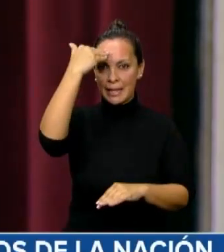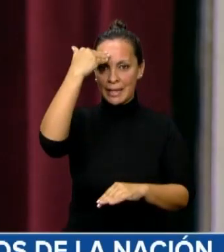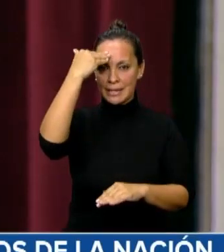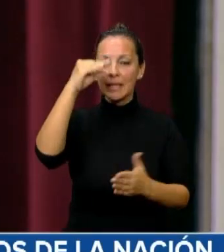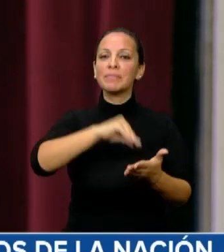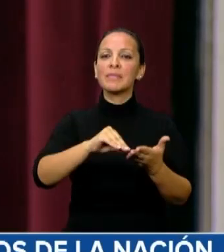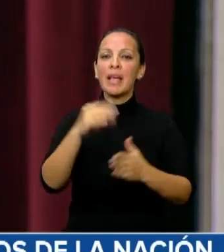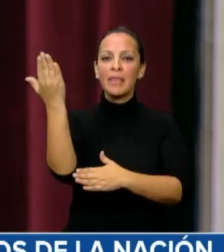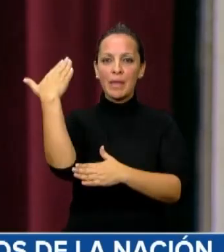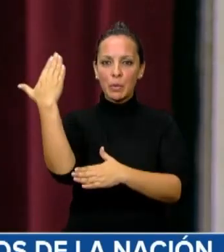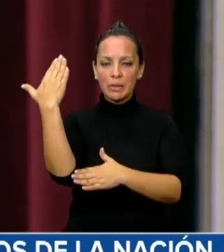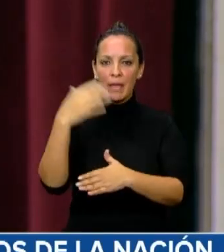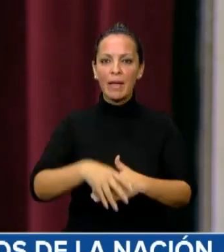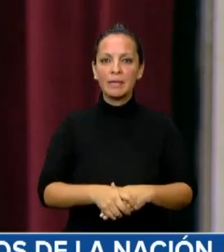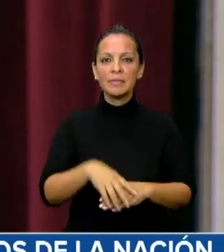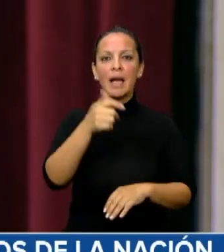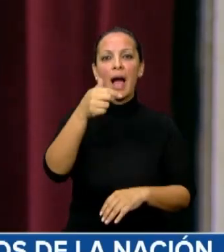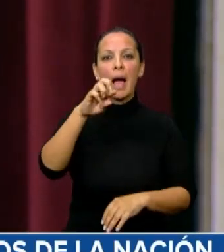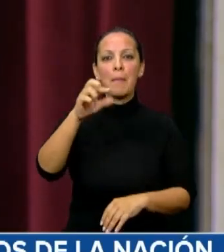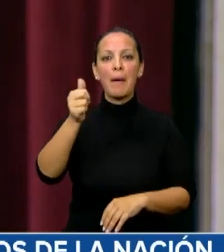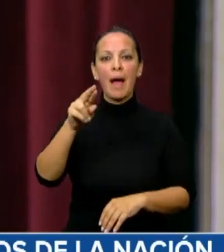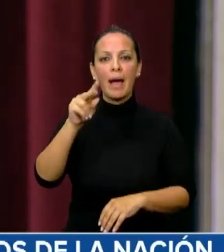Tiene la palabra la diputada Alicia Aparicio.